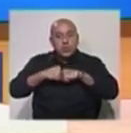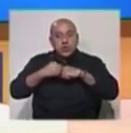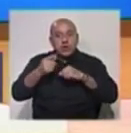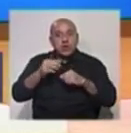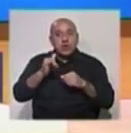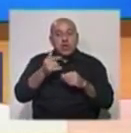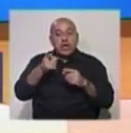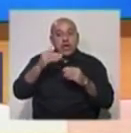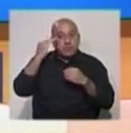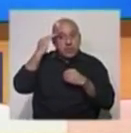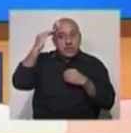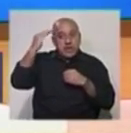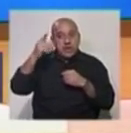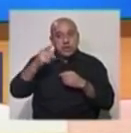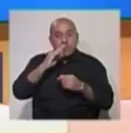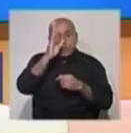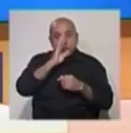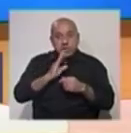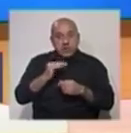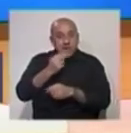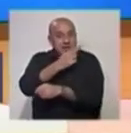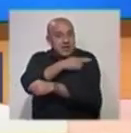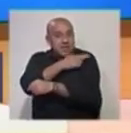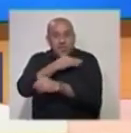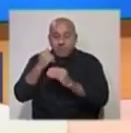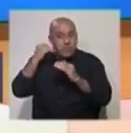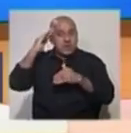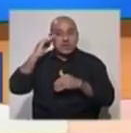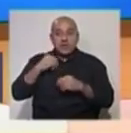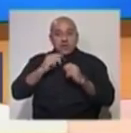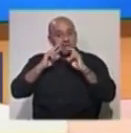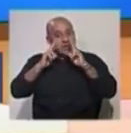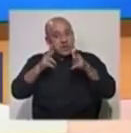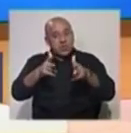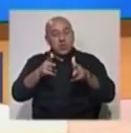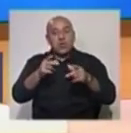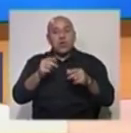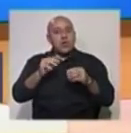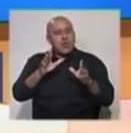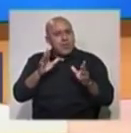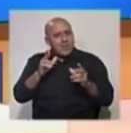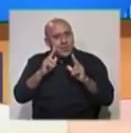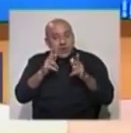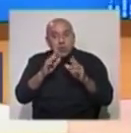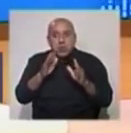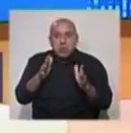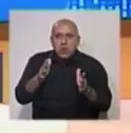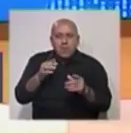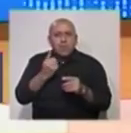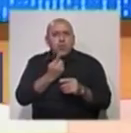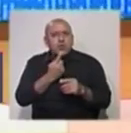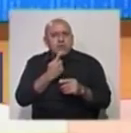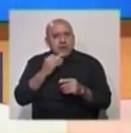el comandante en jefe del ejército de Brasil hace declaraciones absolutamente